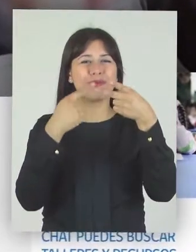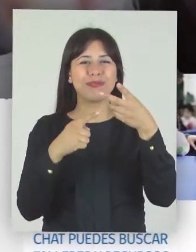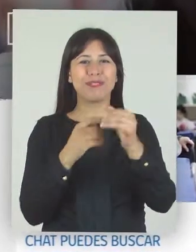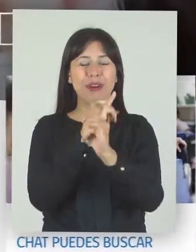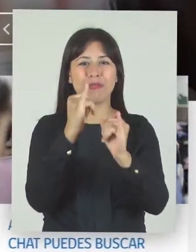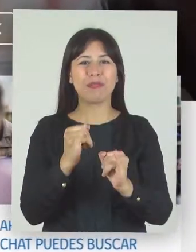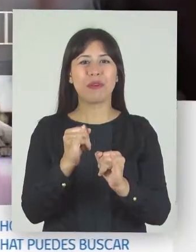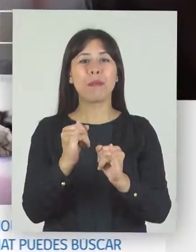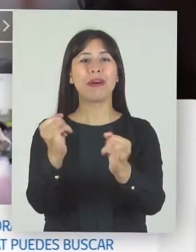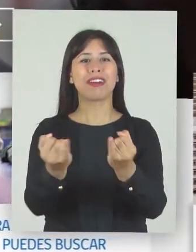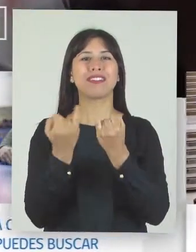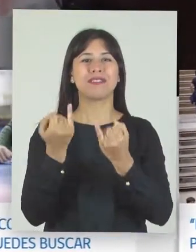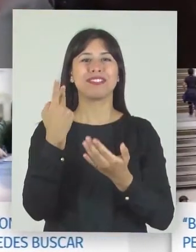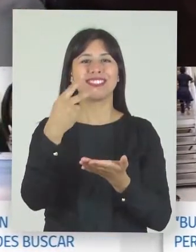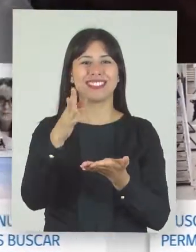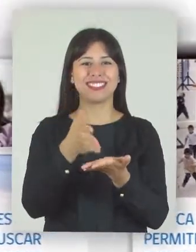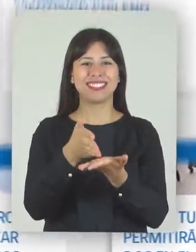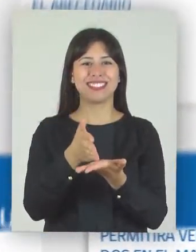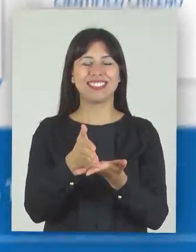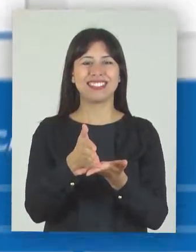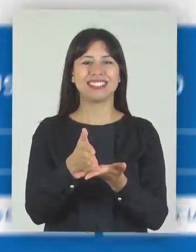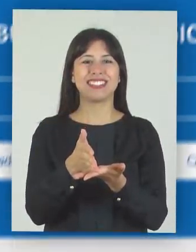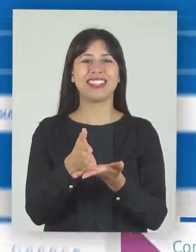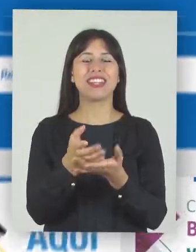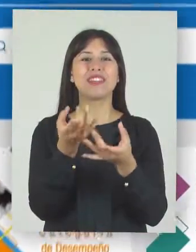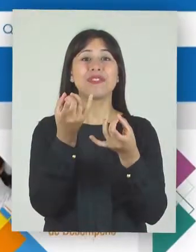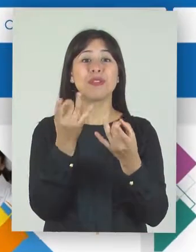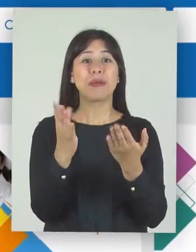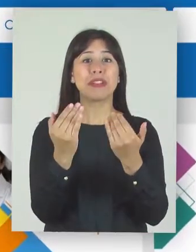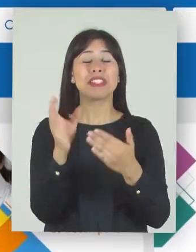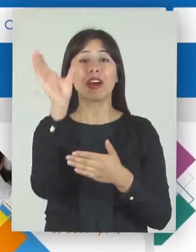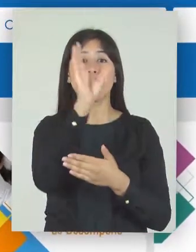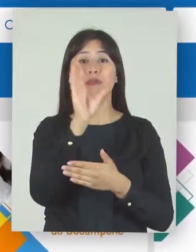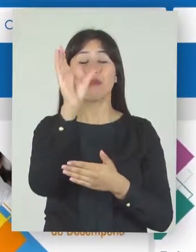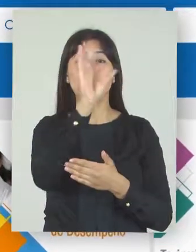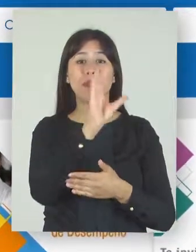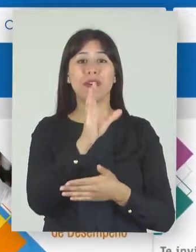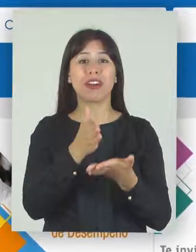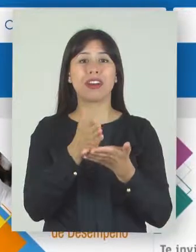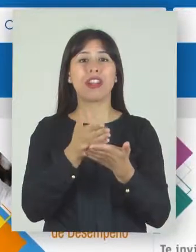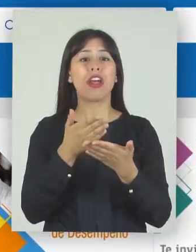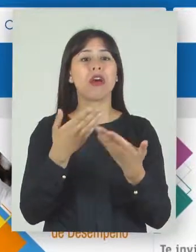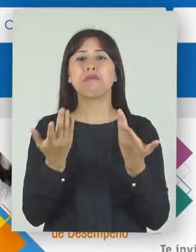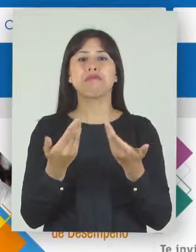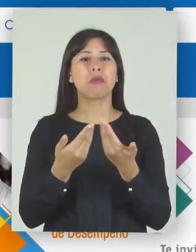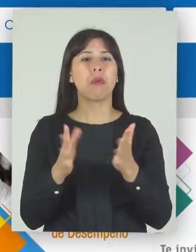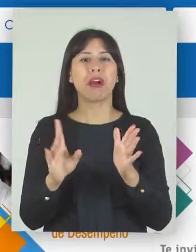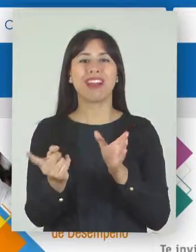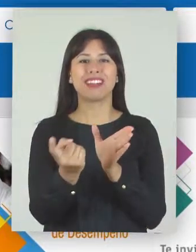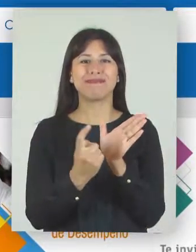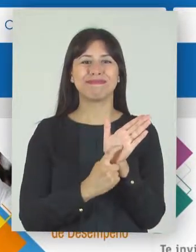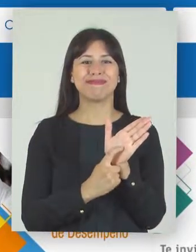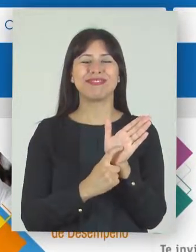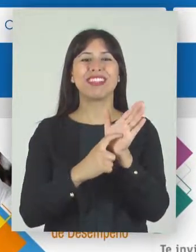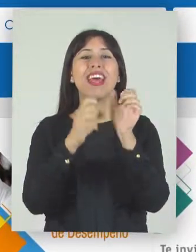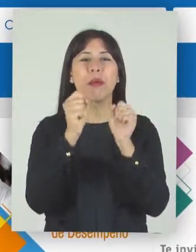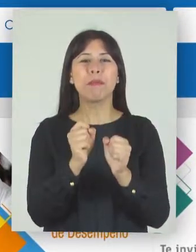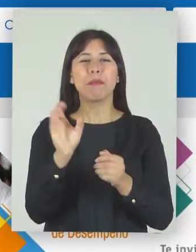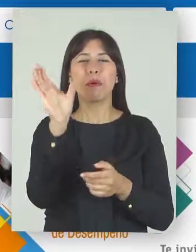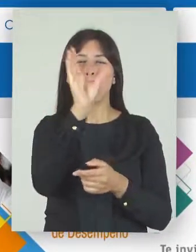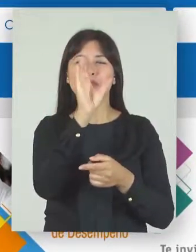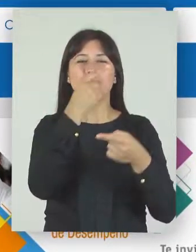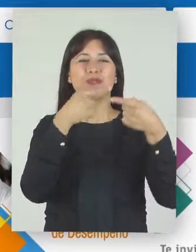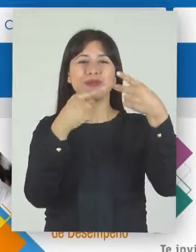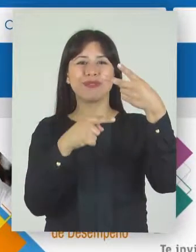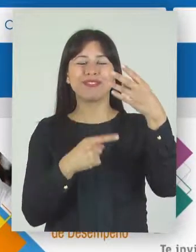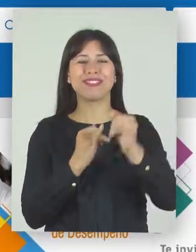la información de tu establecimiento. Basta que busques el colegio por cualquiera de nuestros buscadores y podrás explorar variada